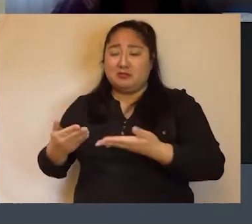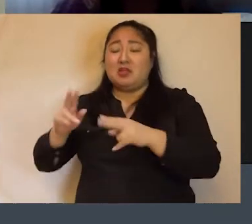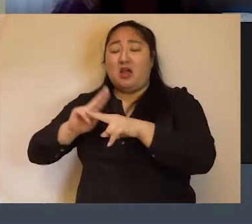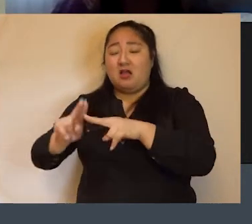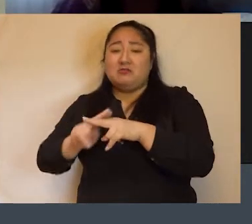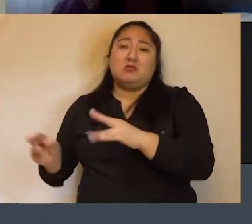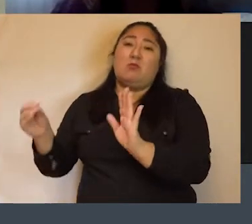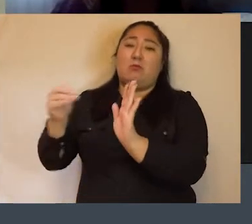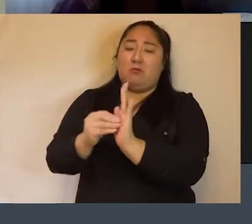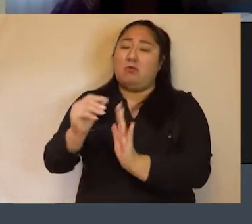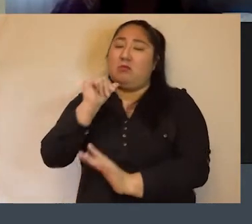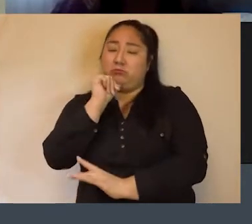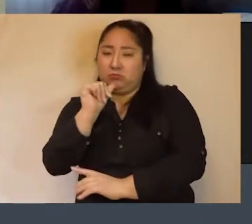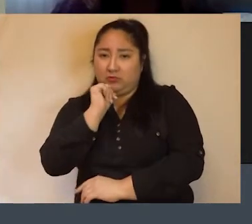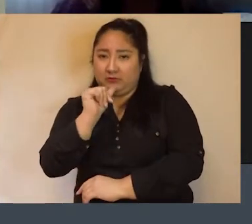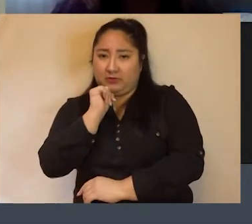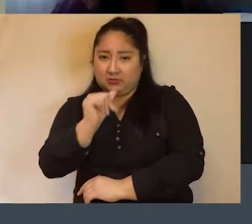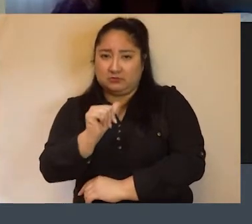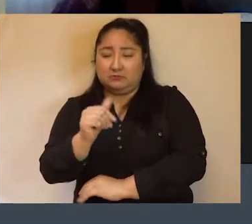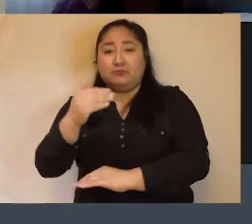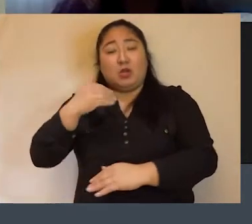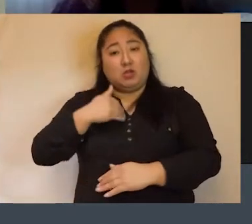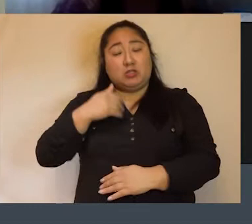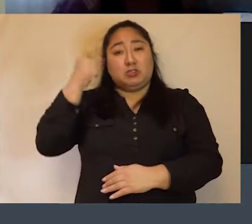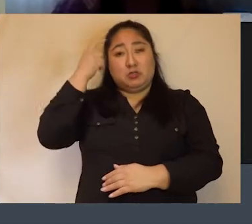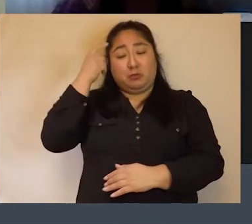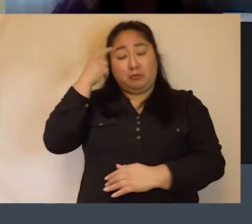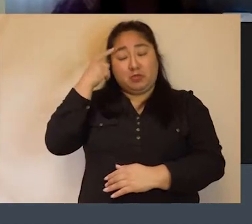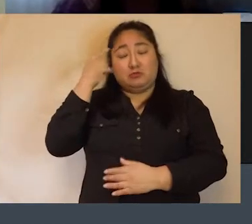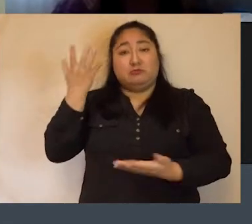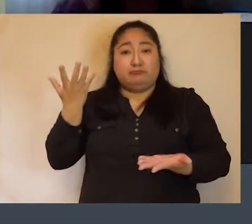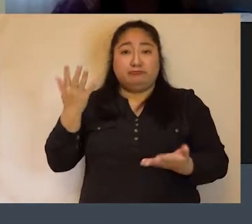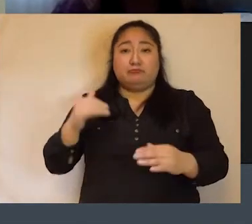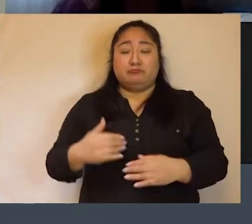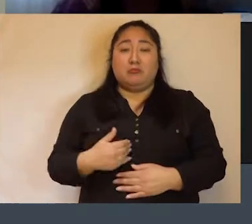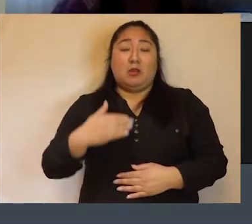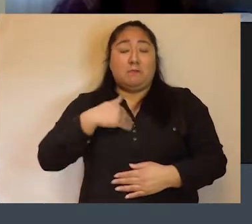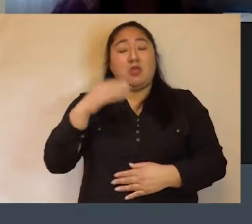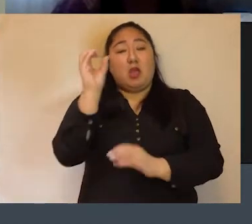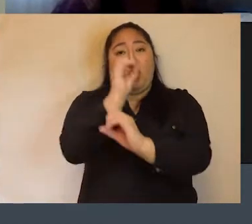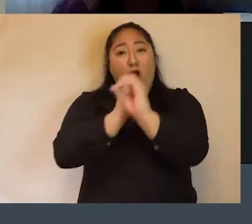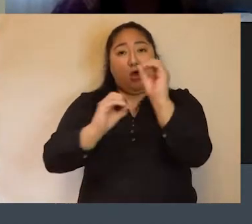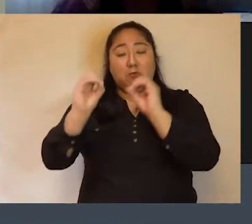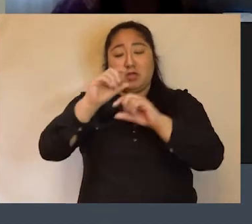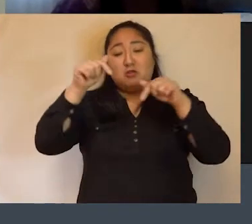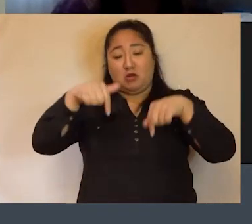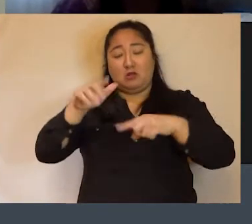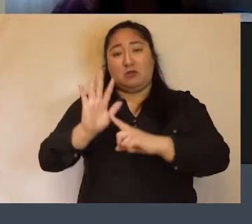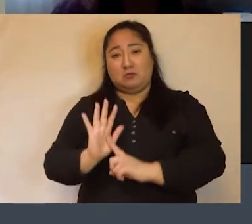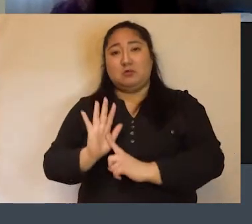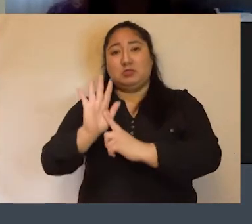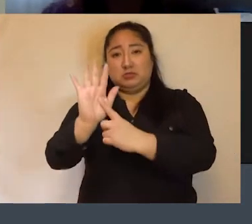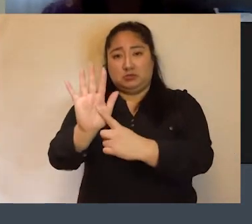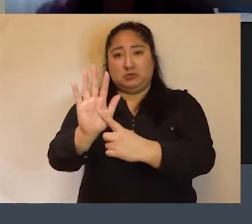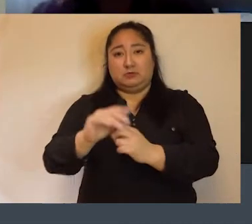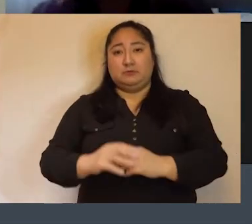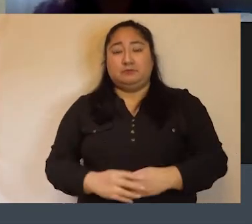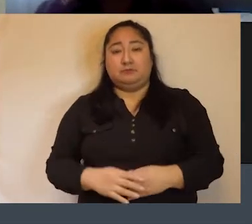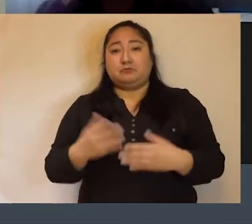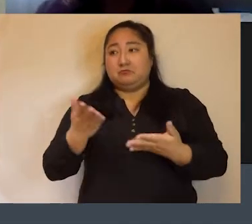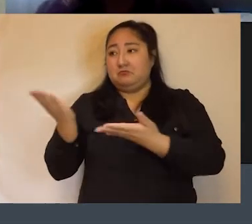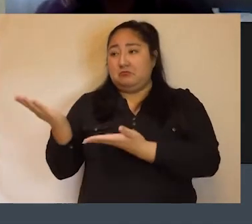a generar más pobreza, más pobreza. Eso es, de mi punto de vista, Roberto, así que esa es mi opinión en la